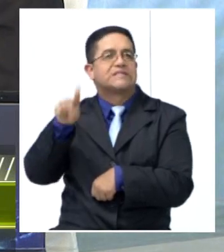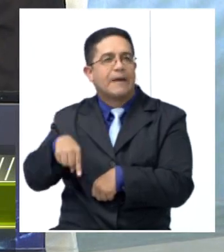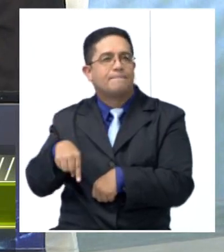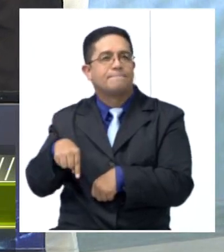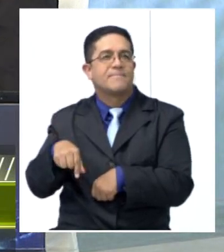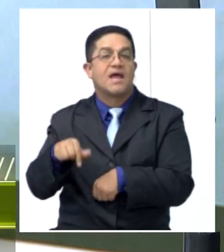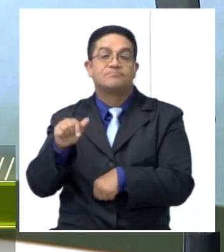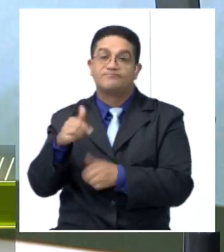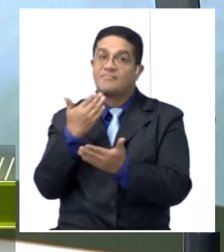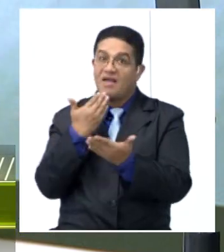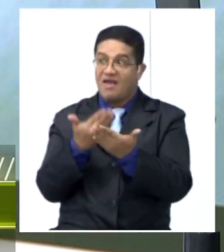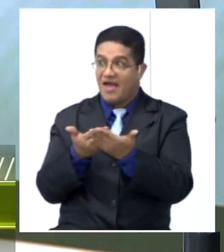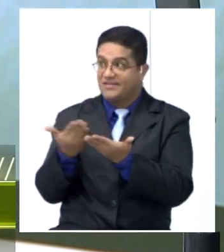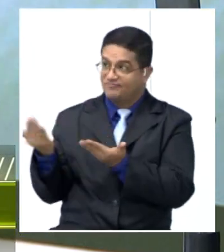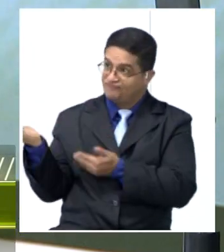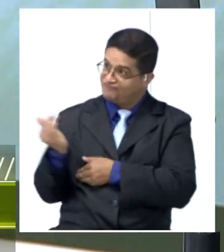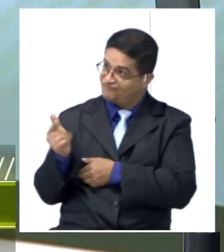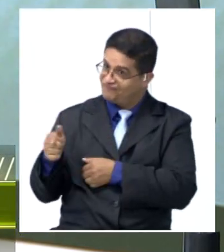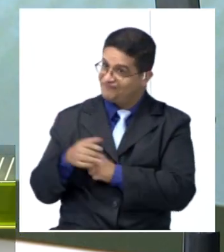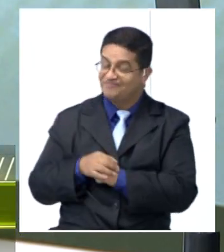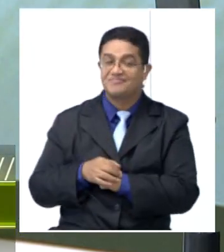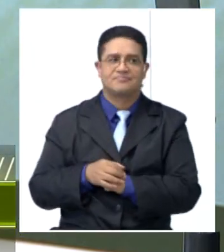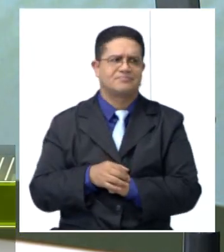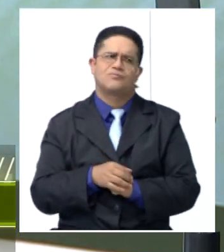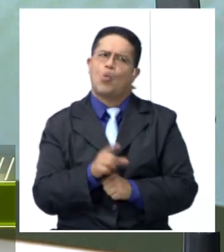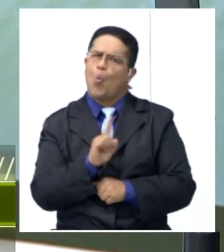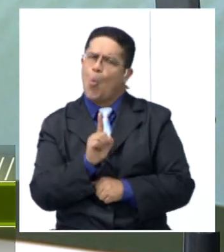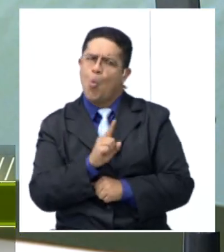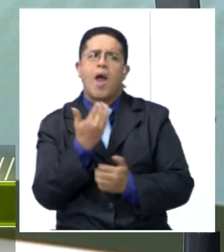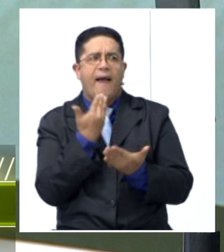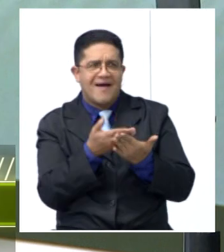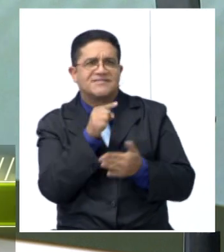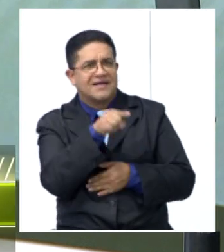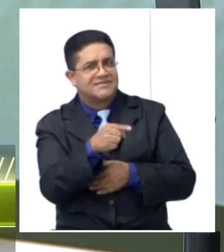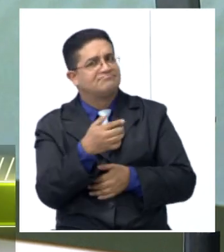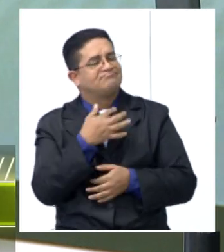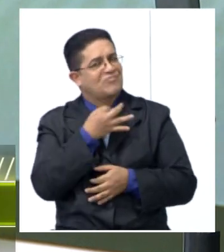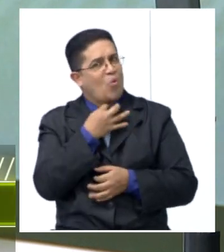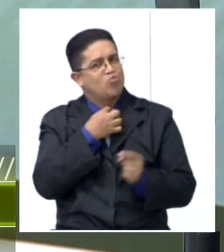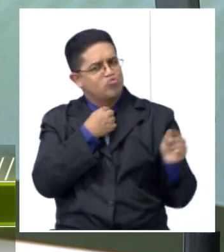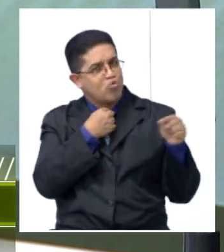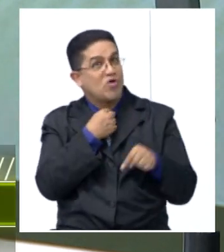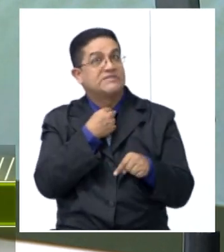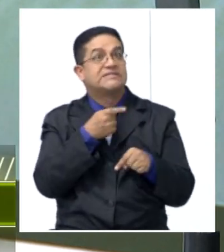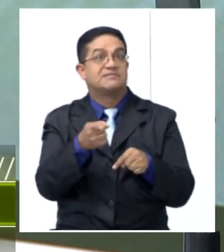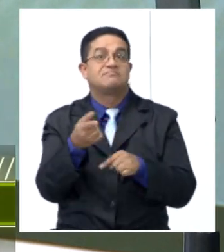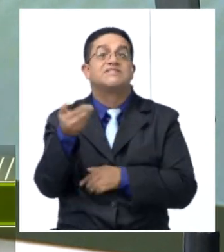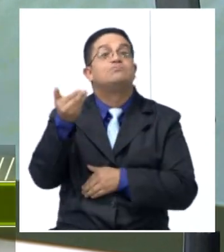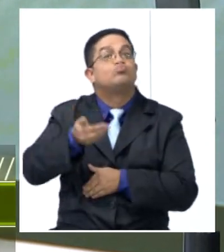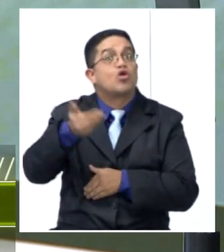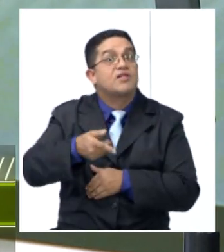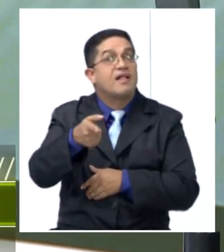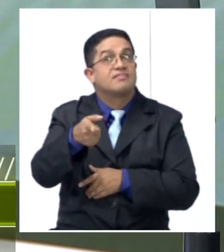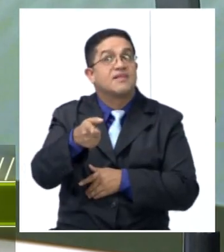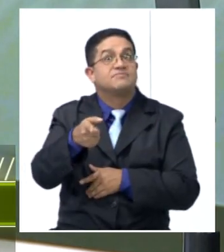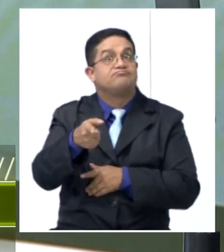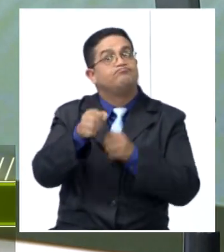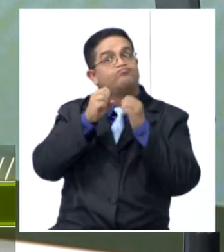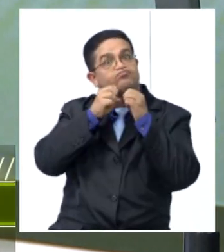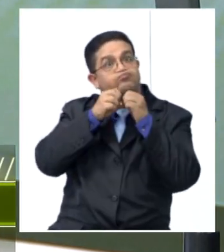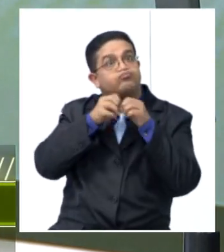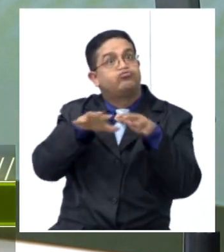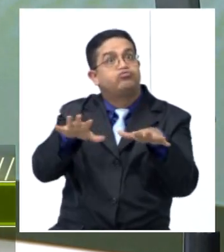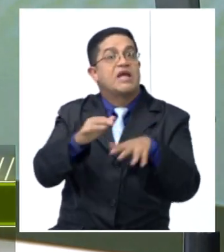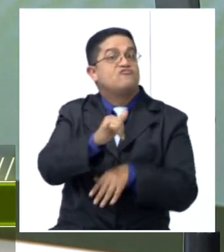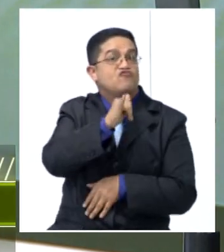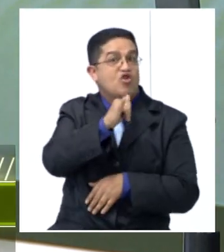acá. Gracias por acompañarnos una vez más. Bienvenido. No, gracias a ti, Daniela. Encantado de estar acá y qué importante tener esta ventana para dar la